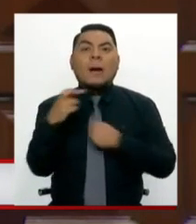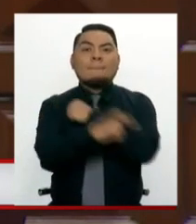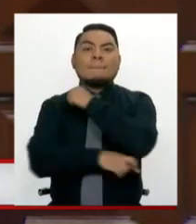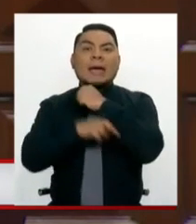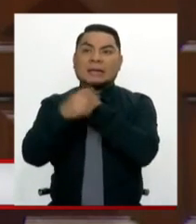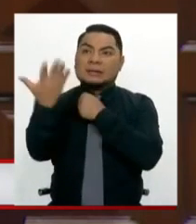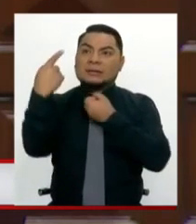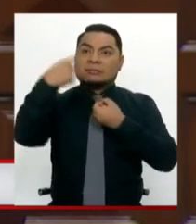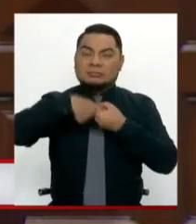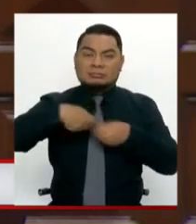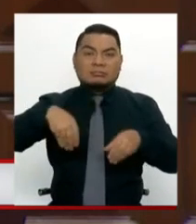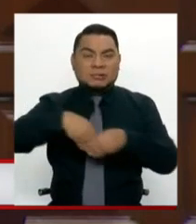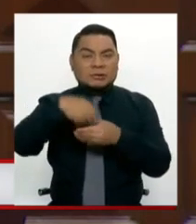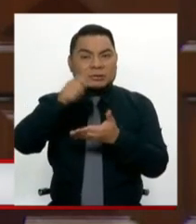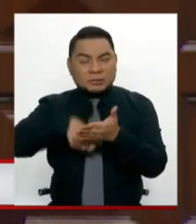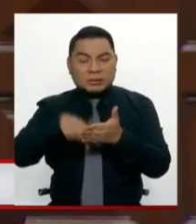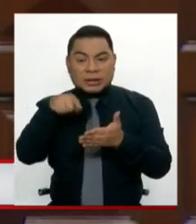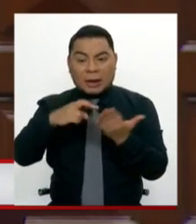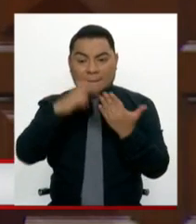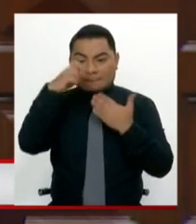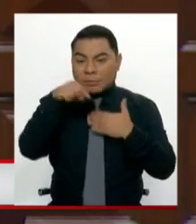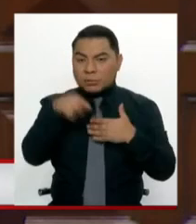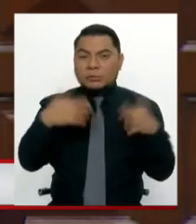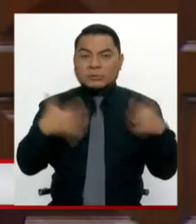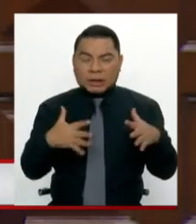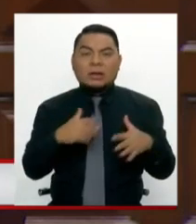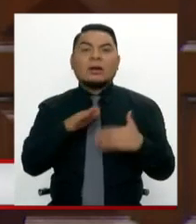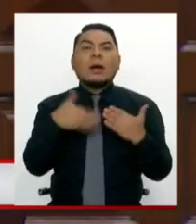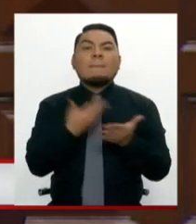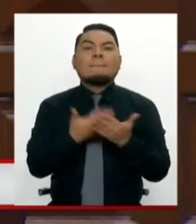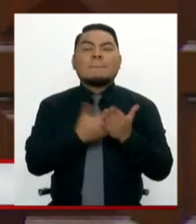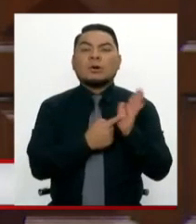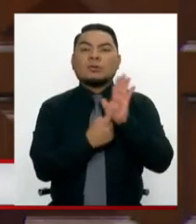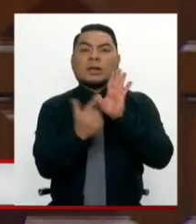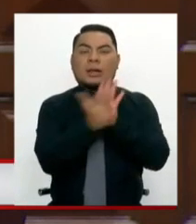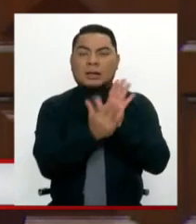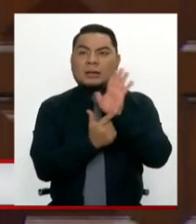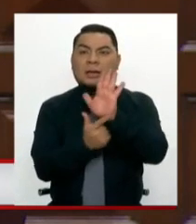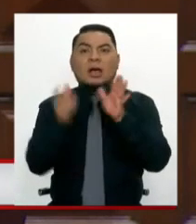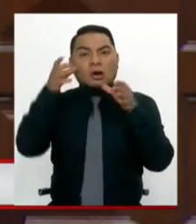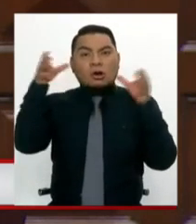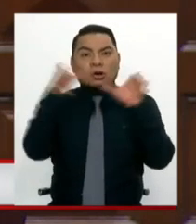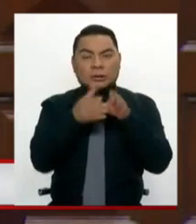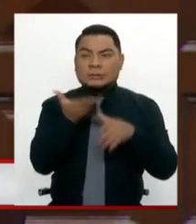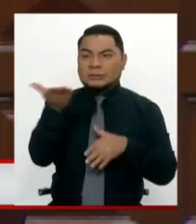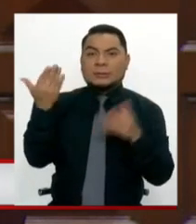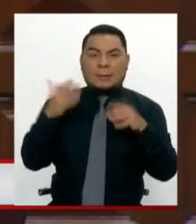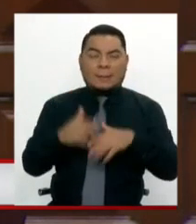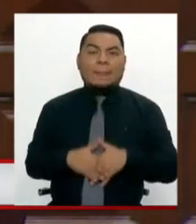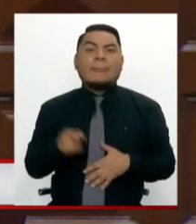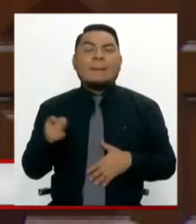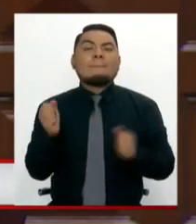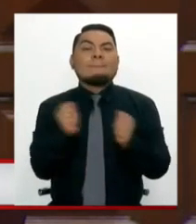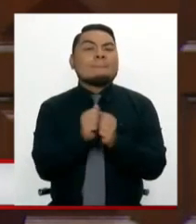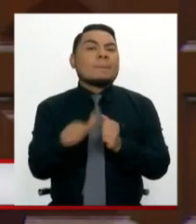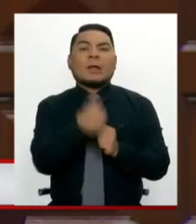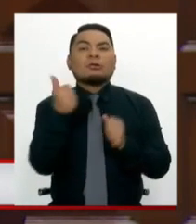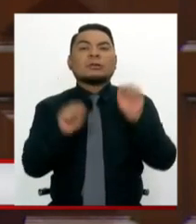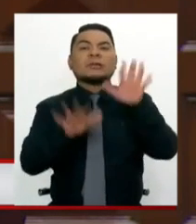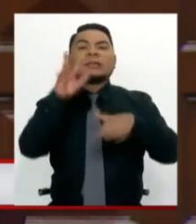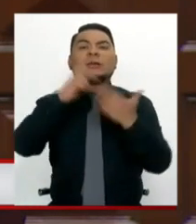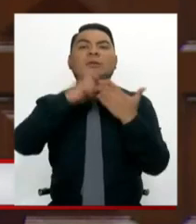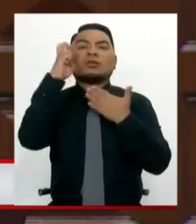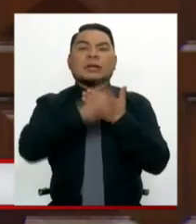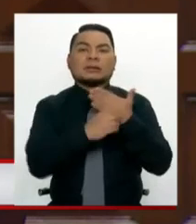a gobierno, proyecto sobre el cual hemos remitido la propuesta de ley al Congreso de la República junto con otros 15